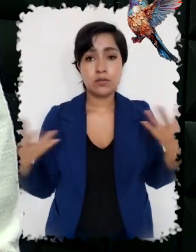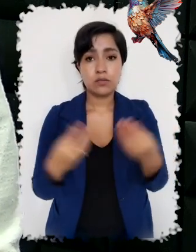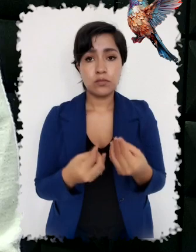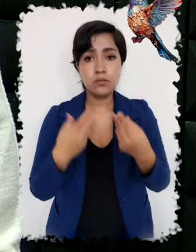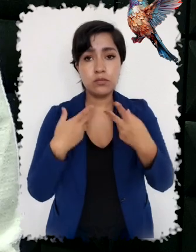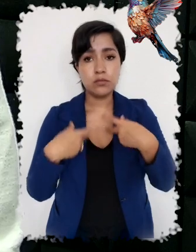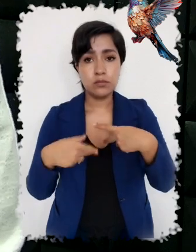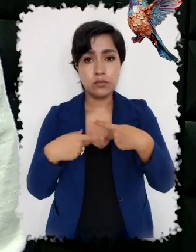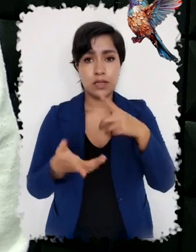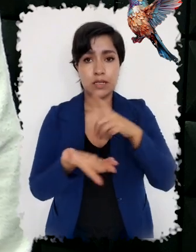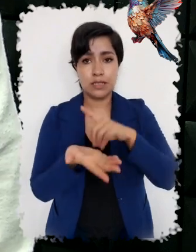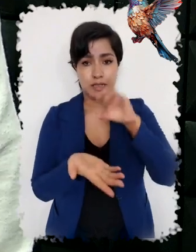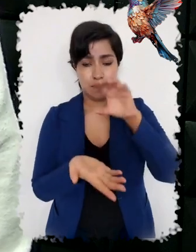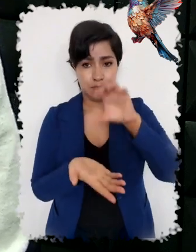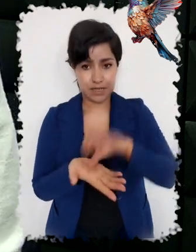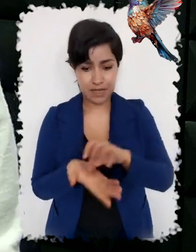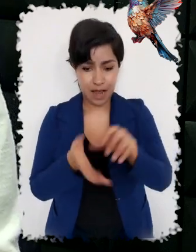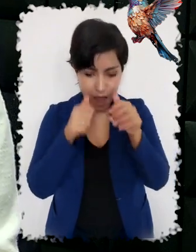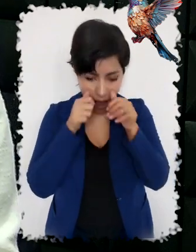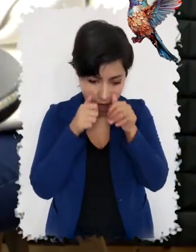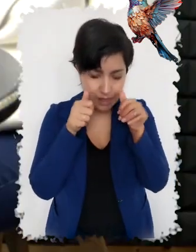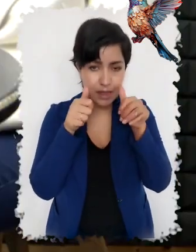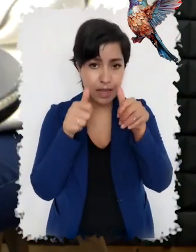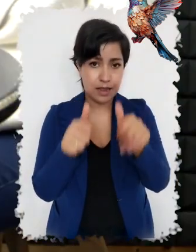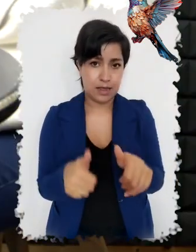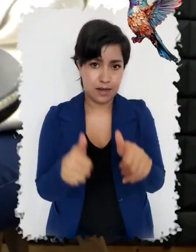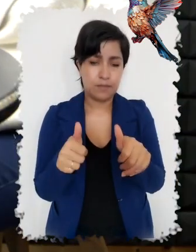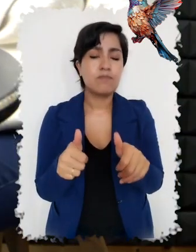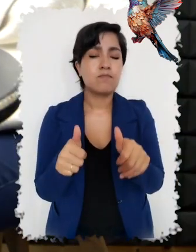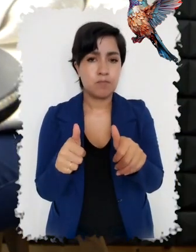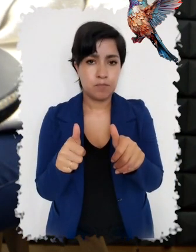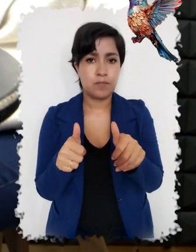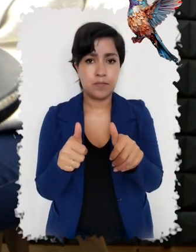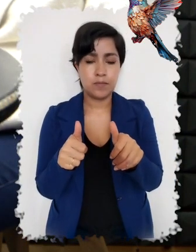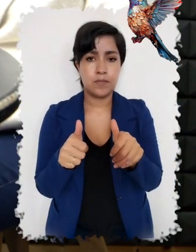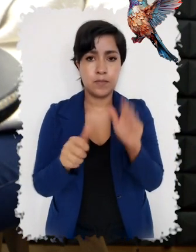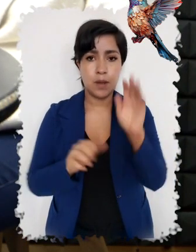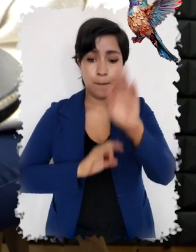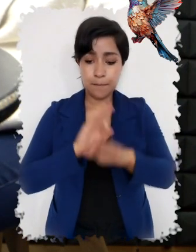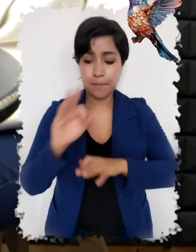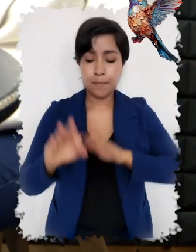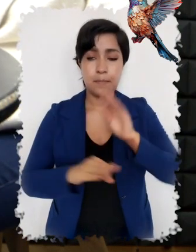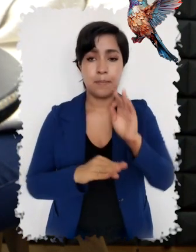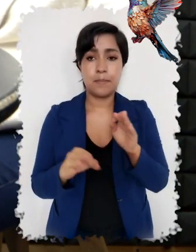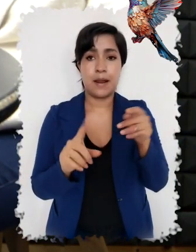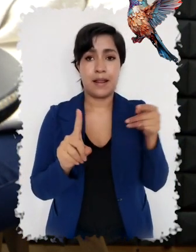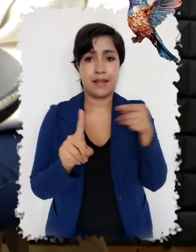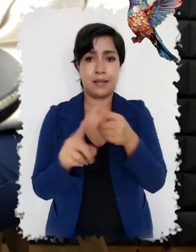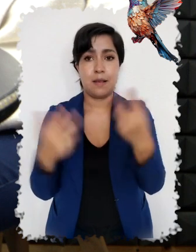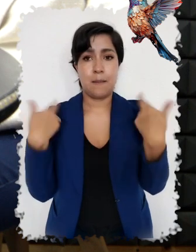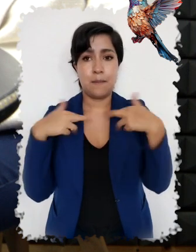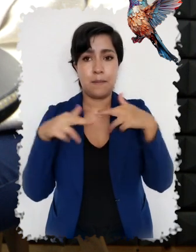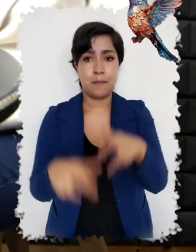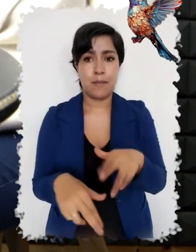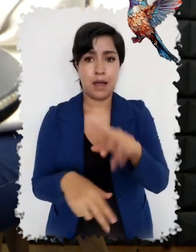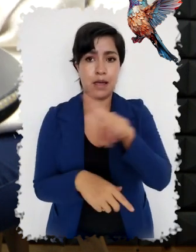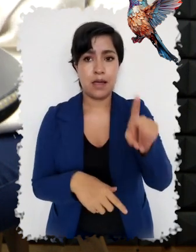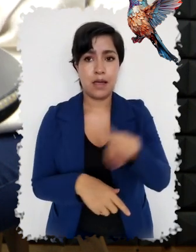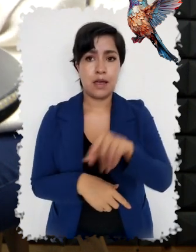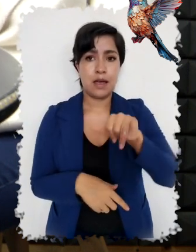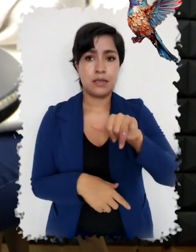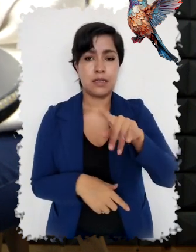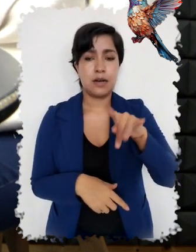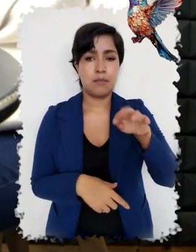personas con discapacidad ella Ella es de ella es de cinapecuaro